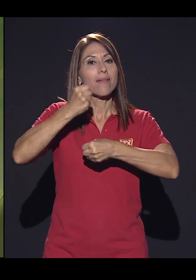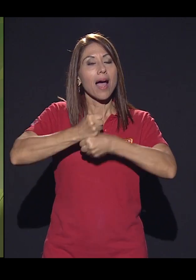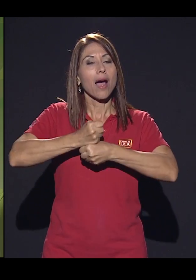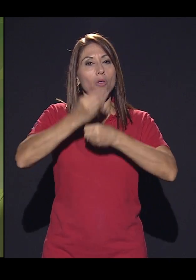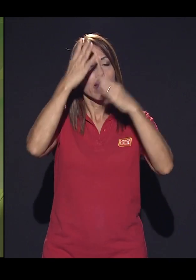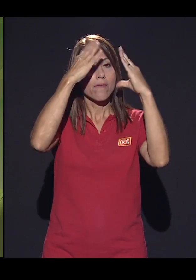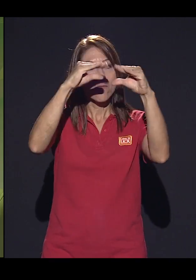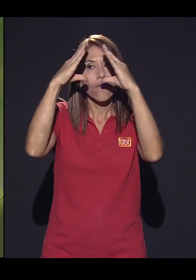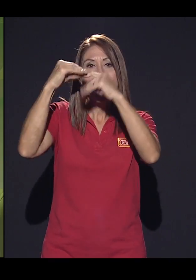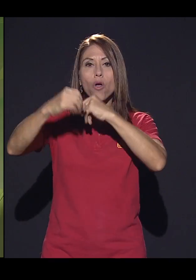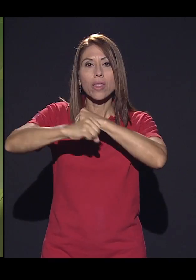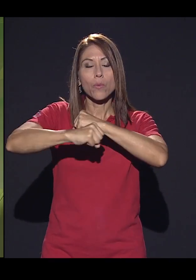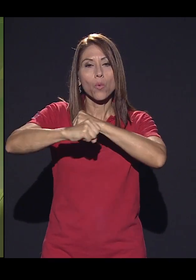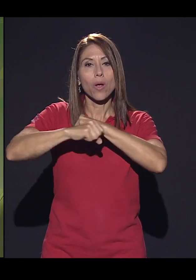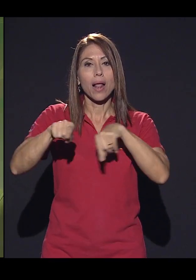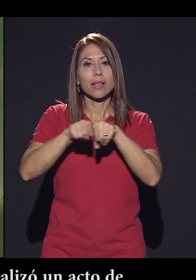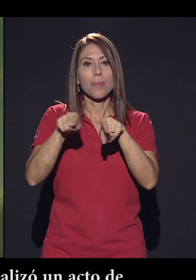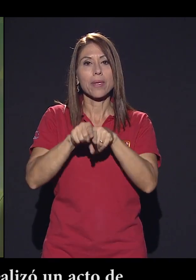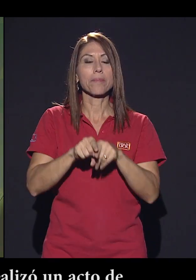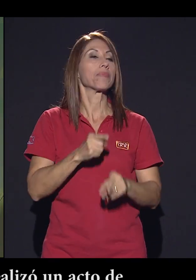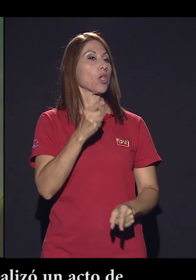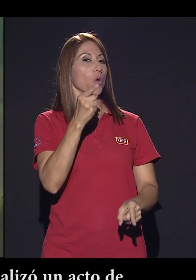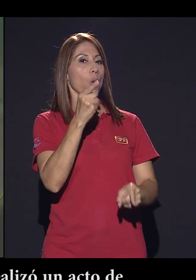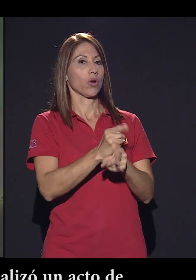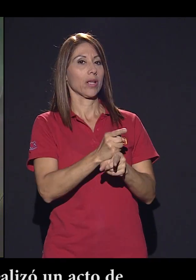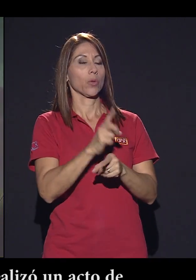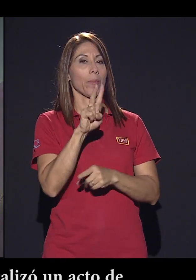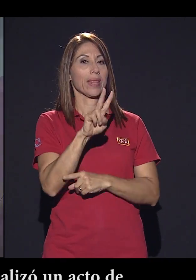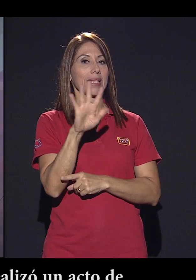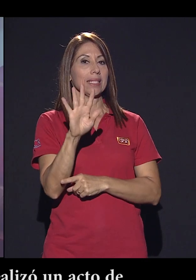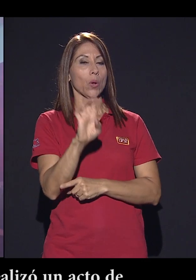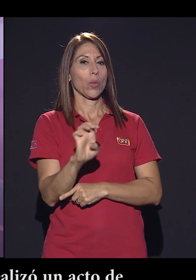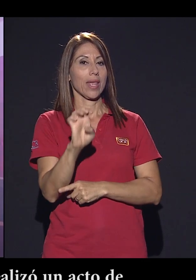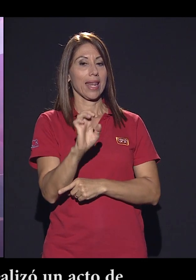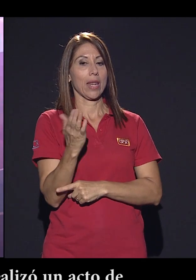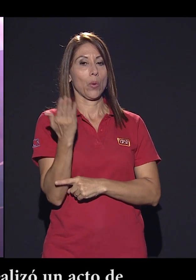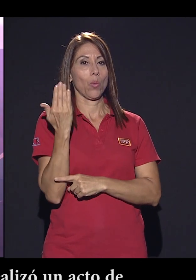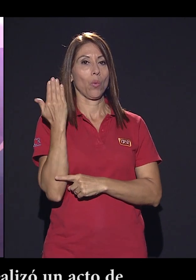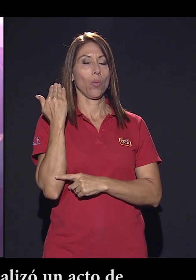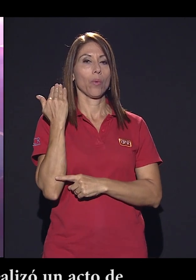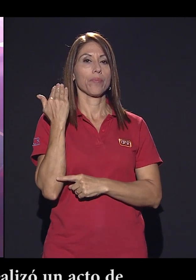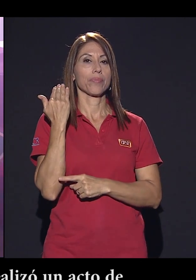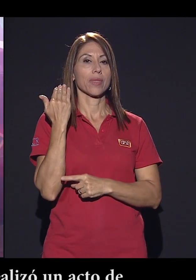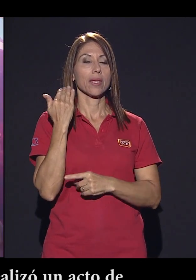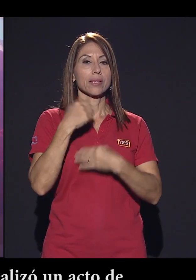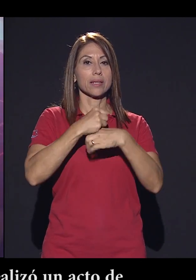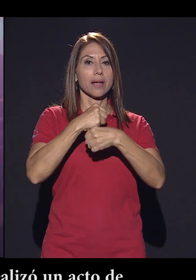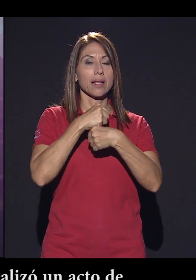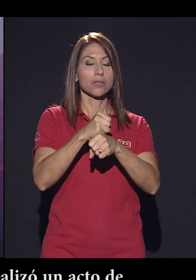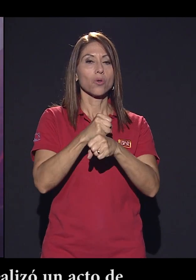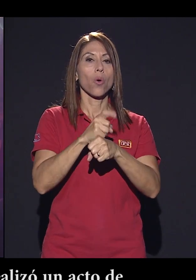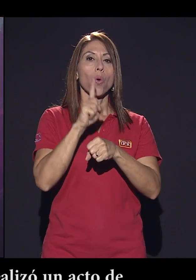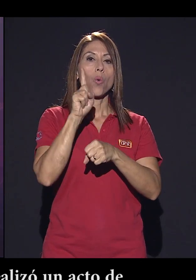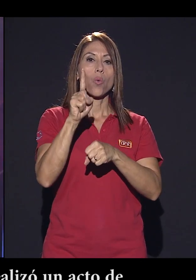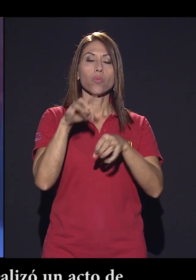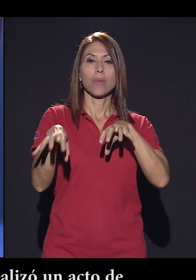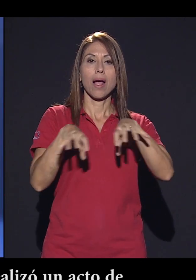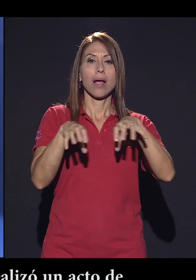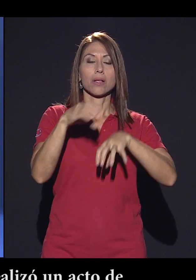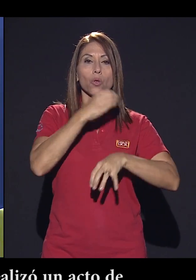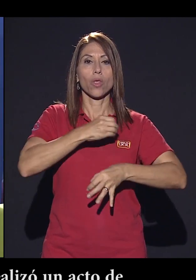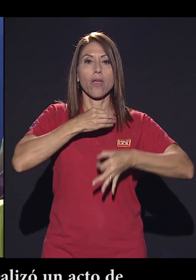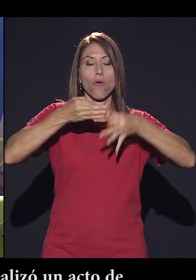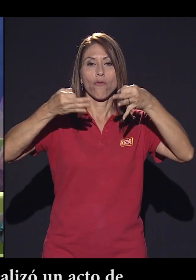trabajo de información y divulgarlo también. Correcto, el 25 de enero recién pasado se